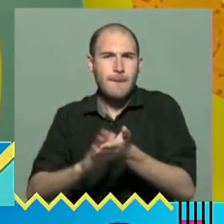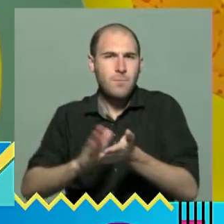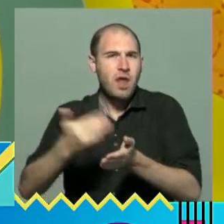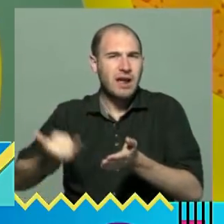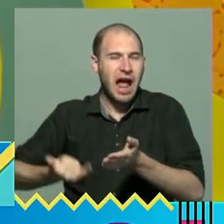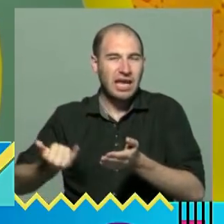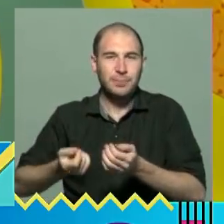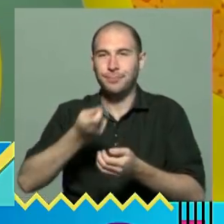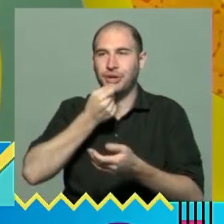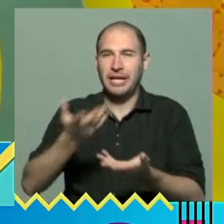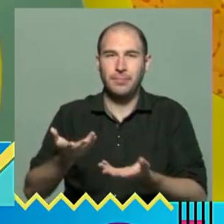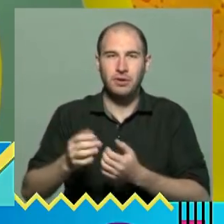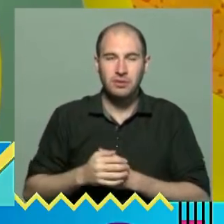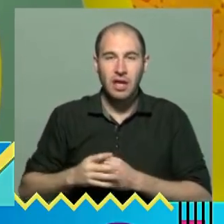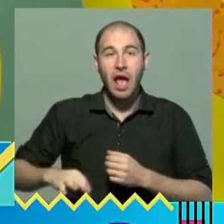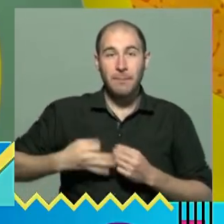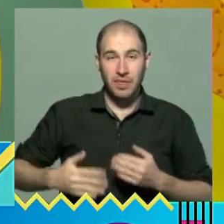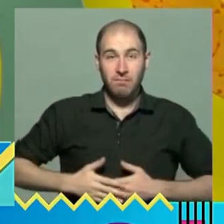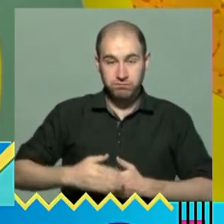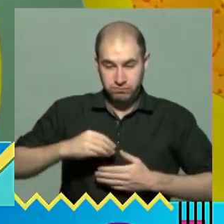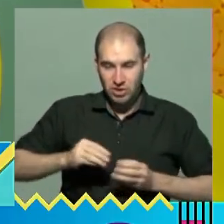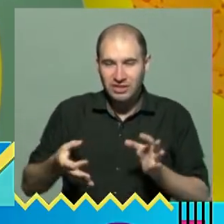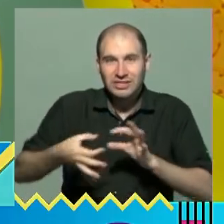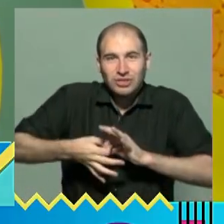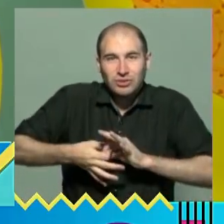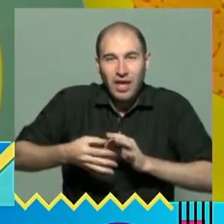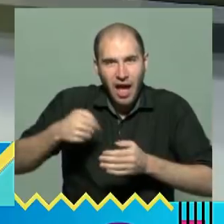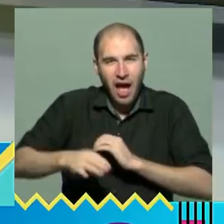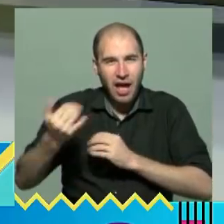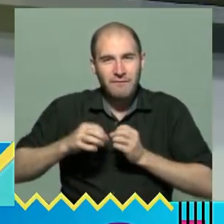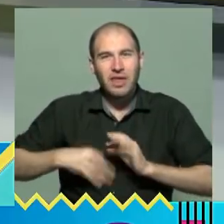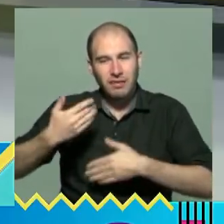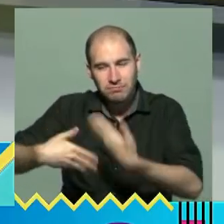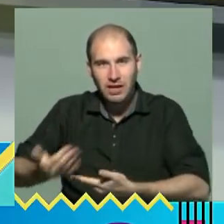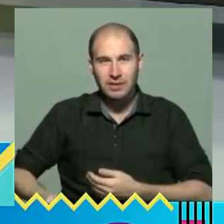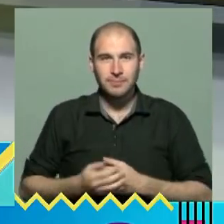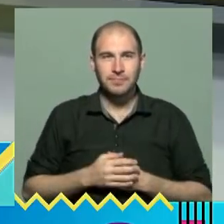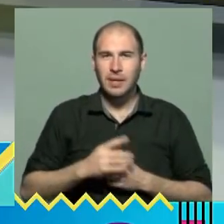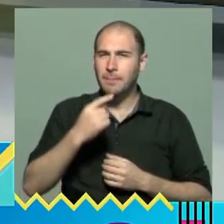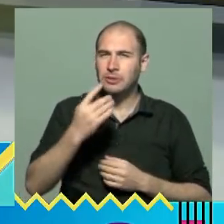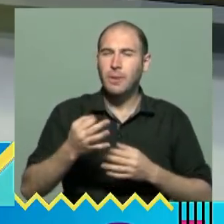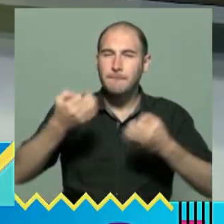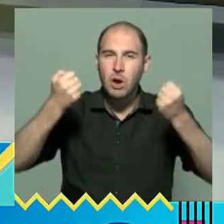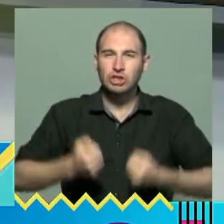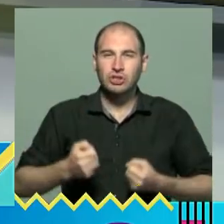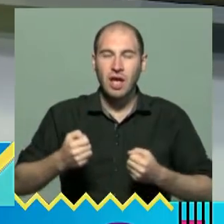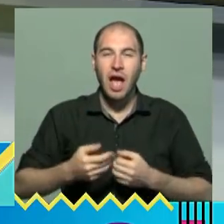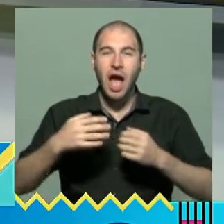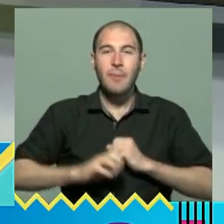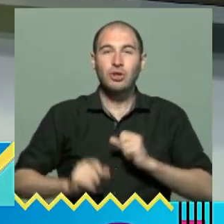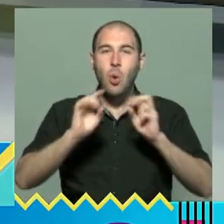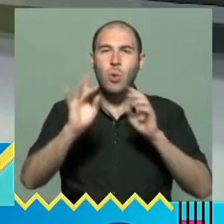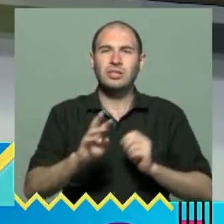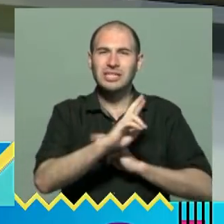comprobado, como por ejemplo que hay vida desde el momento de la concepción. Bien, perfecto. Caro, ¿te parece que la oposición al aborto se debe solo a